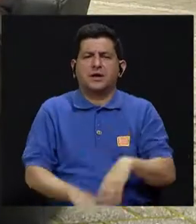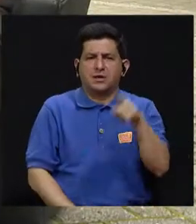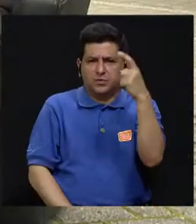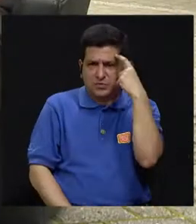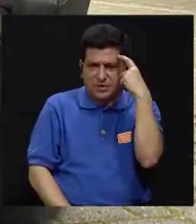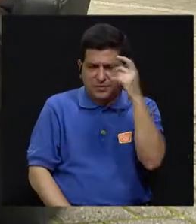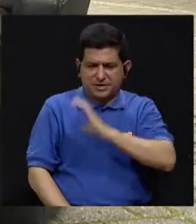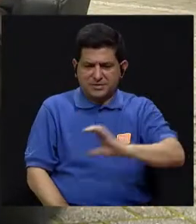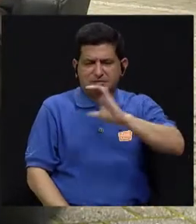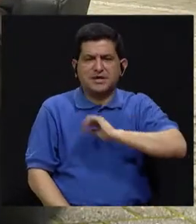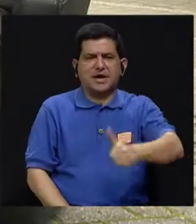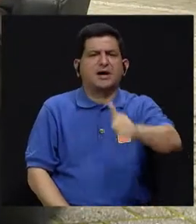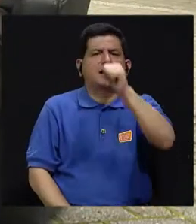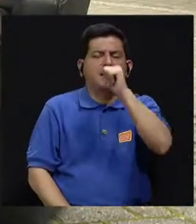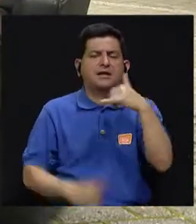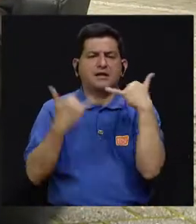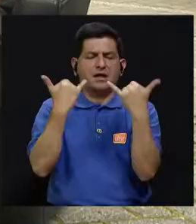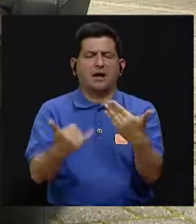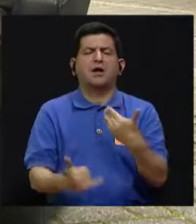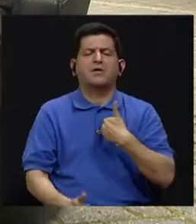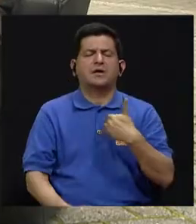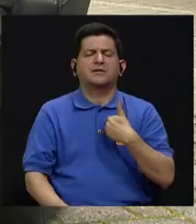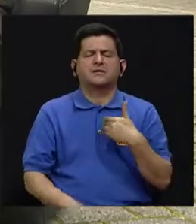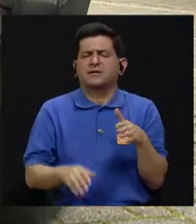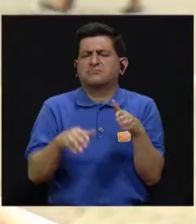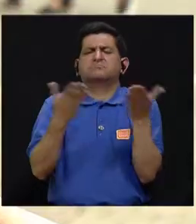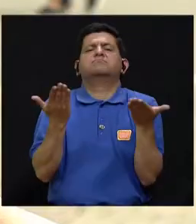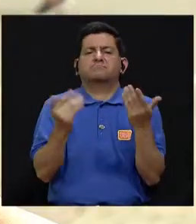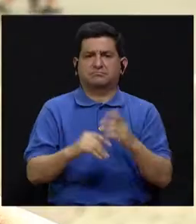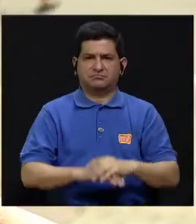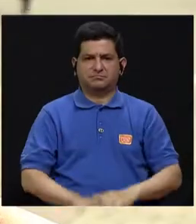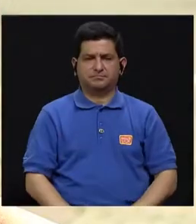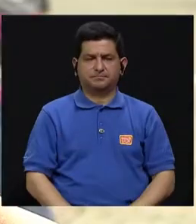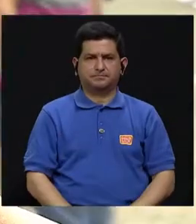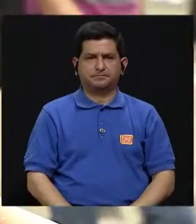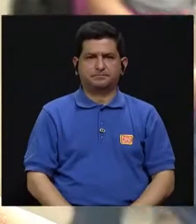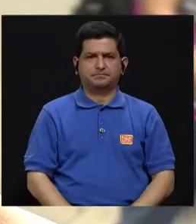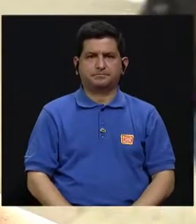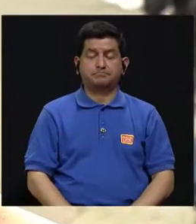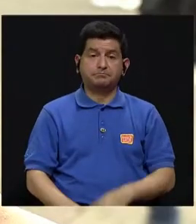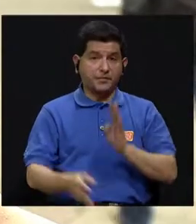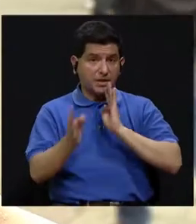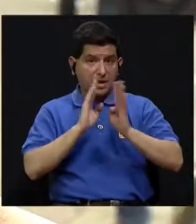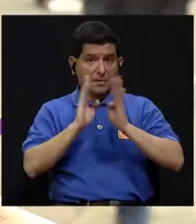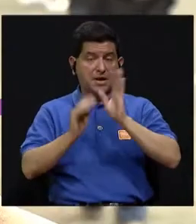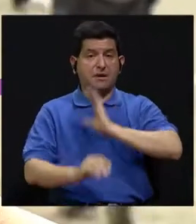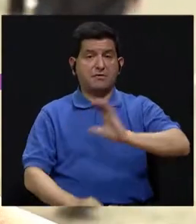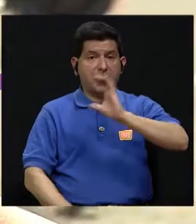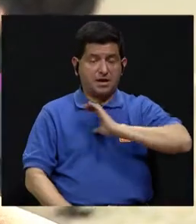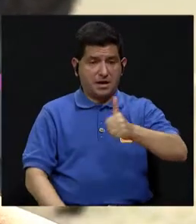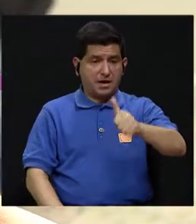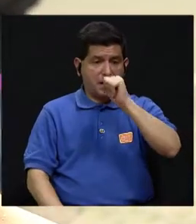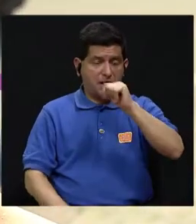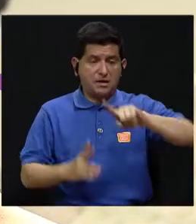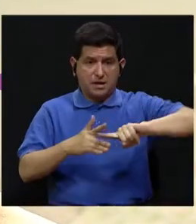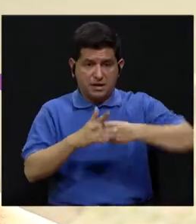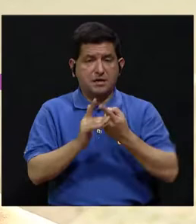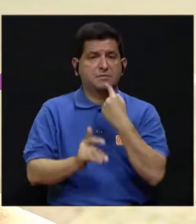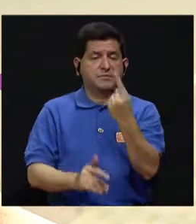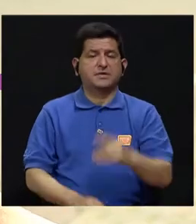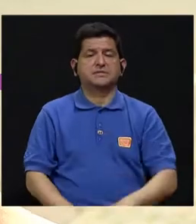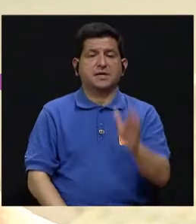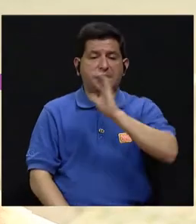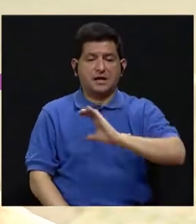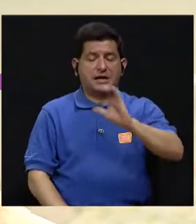cómo considera usted que la calidad del agua que actualmente contamos. Bueno, para hablar un poco sobre la calidad del agua, hay que empezar diciendo